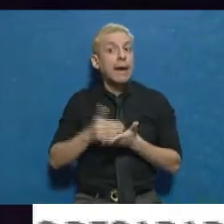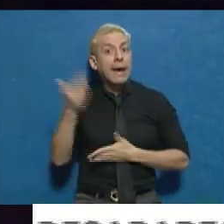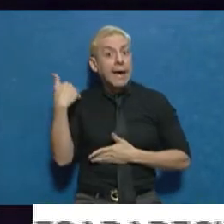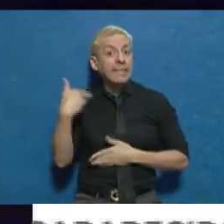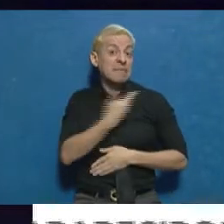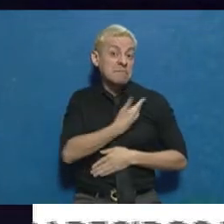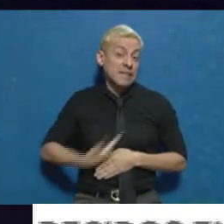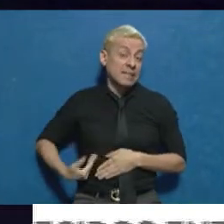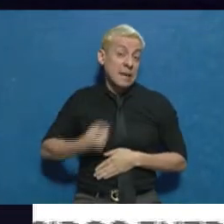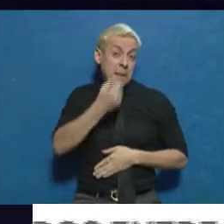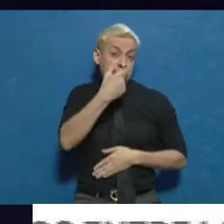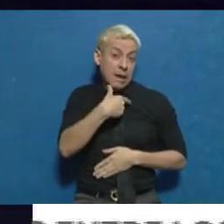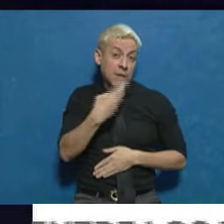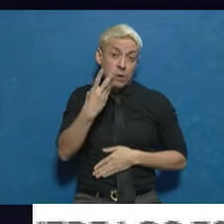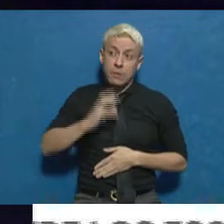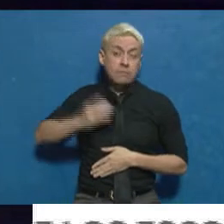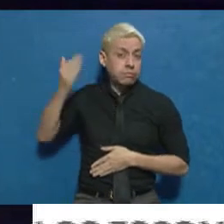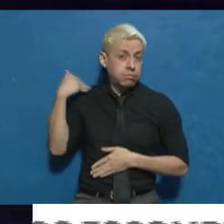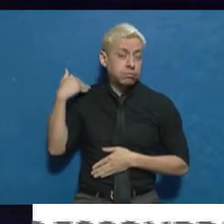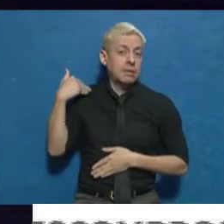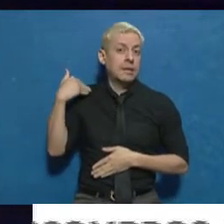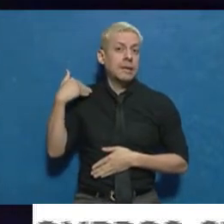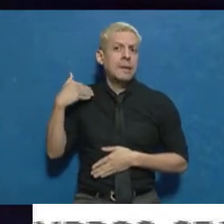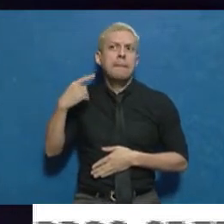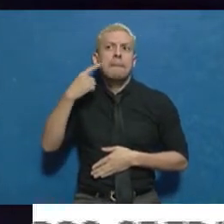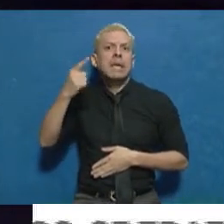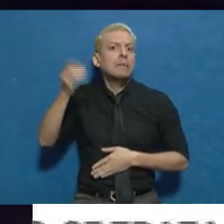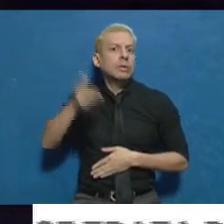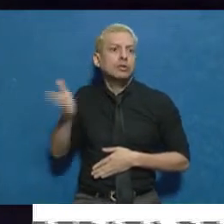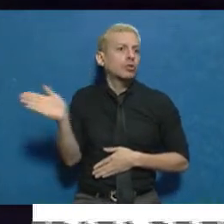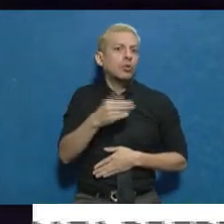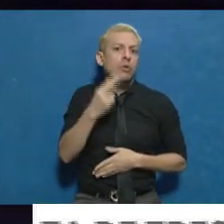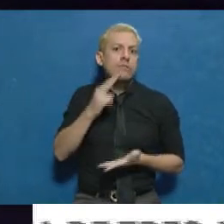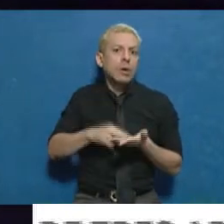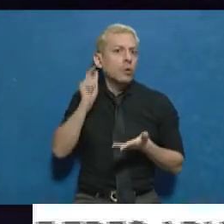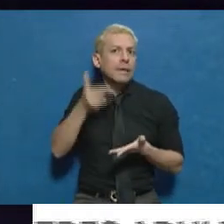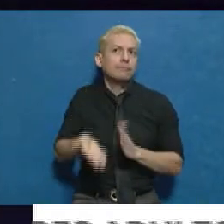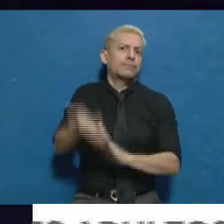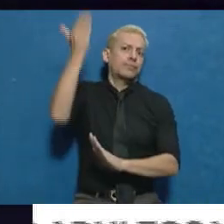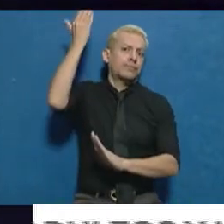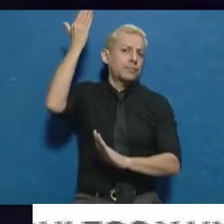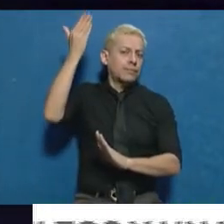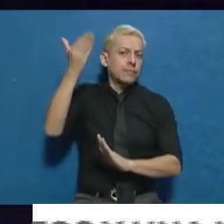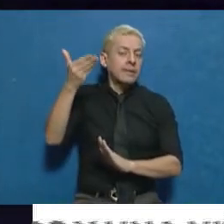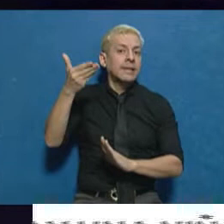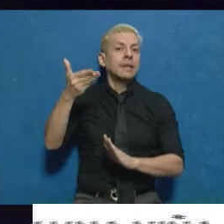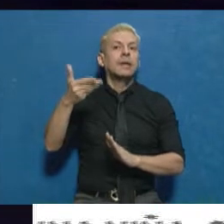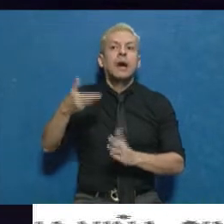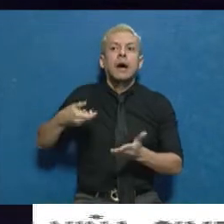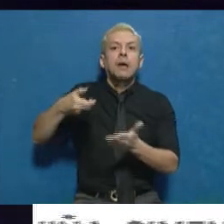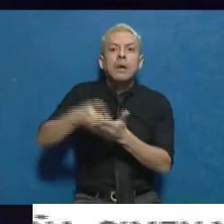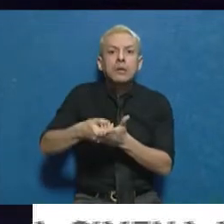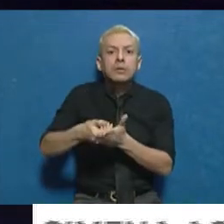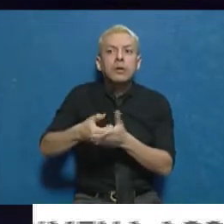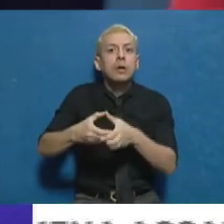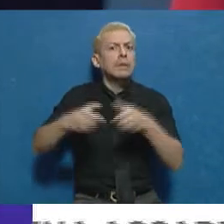Macri, Cambiemos, de los últimos 4 años, que aumentaron un 1000% las tarifas de gas, las conexiones y las inversiones no aumentaron, sino